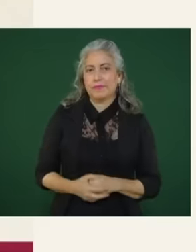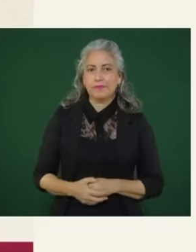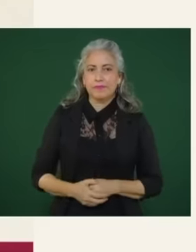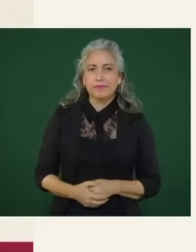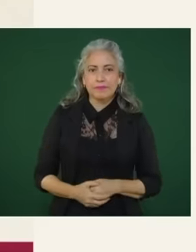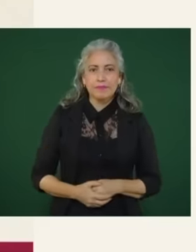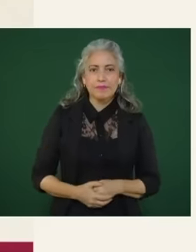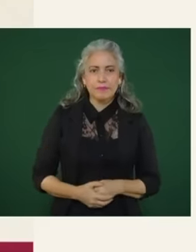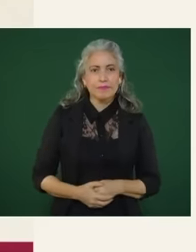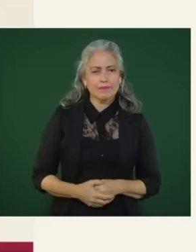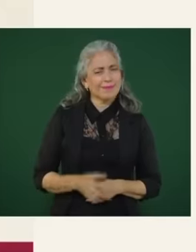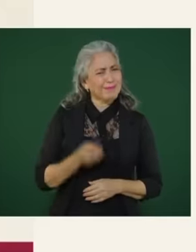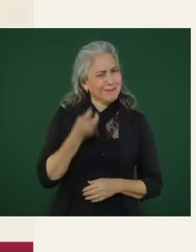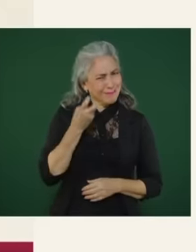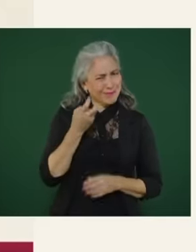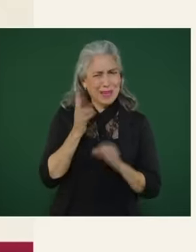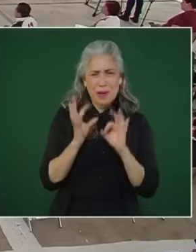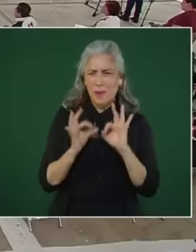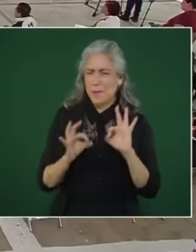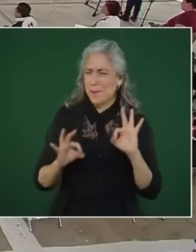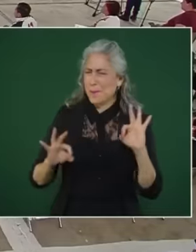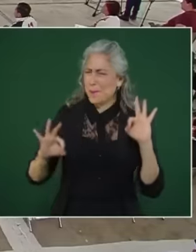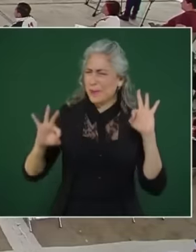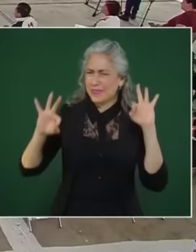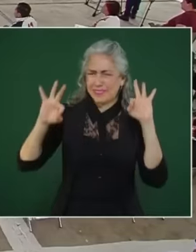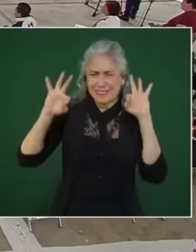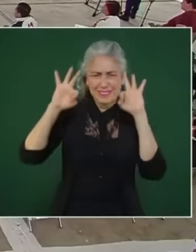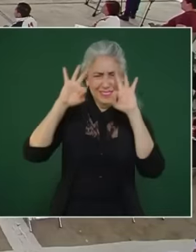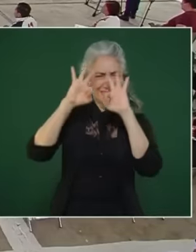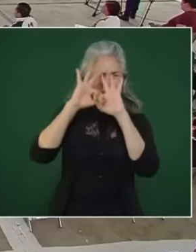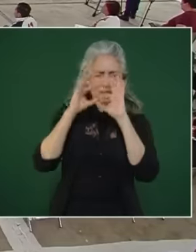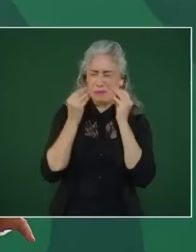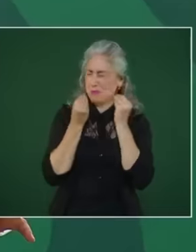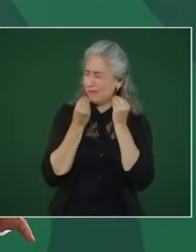Y esto es importante, mucho, muy importante,